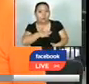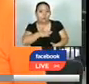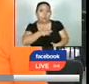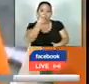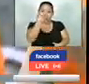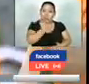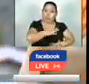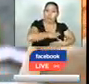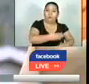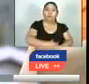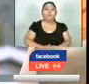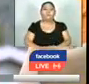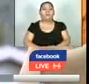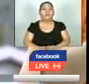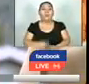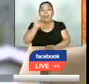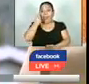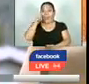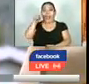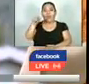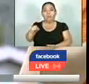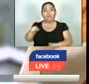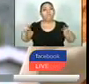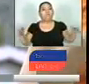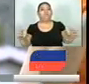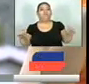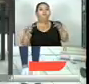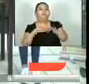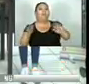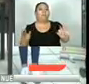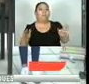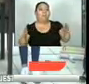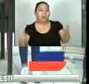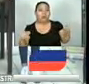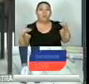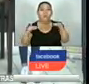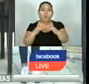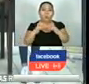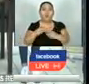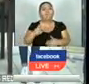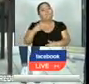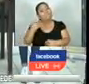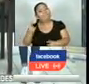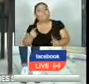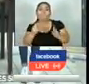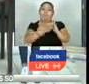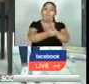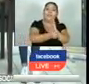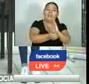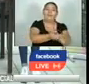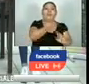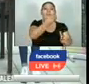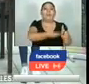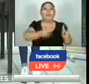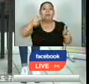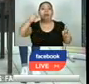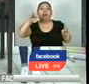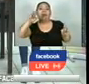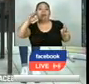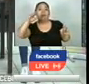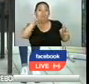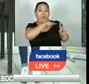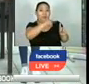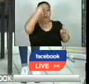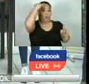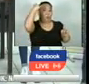voluntarios. En esta ocasión la reunión de atletas líderes también contó con el carisma y la buena disposición de Grecia Celaya,